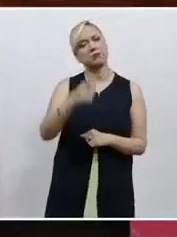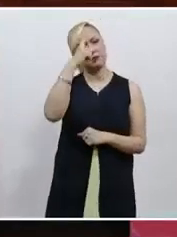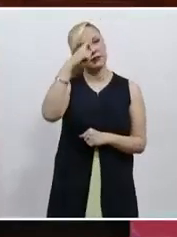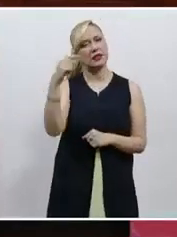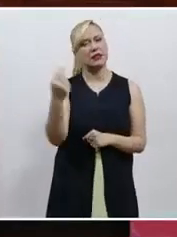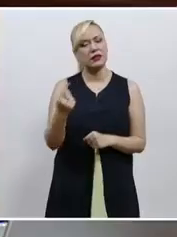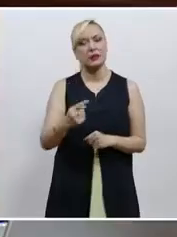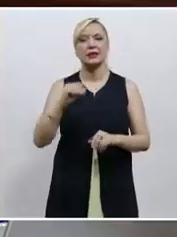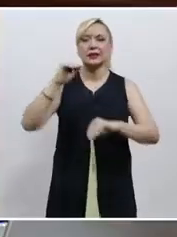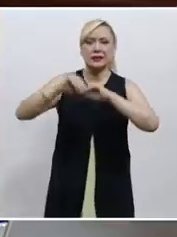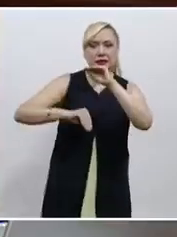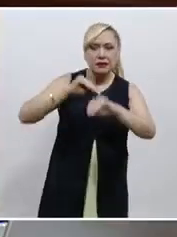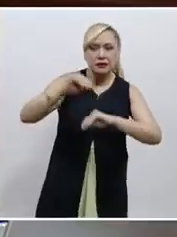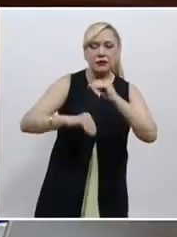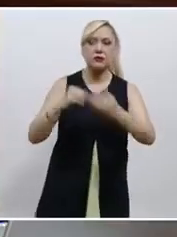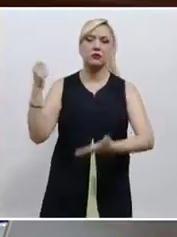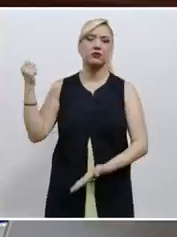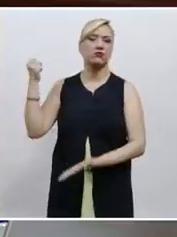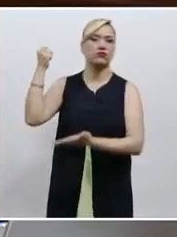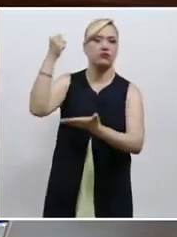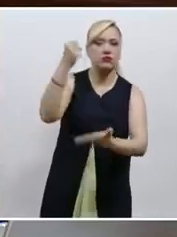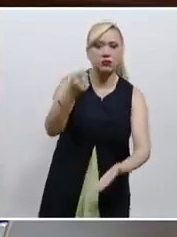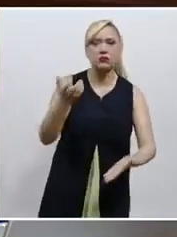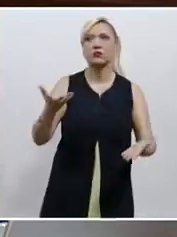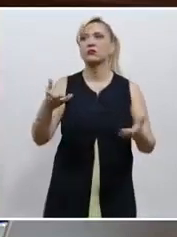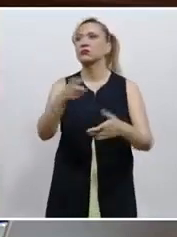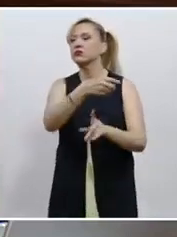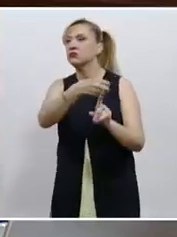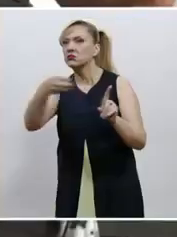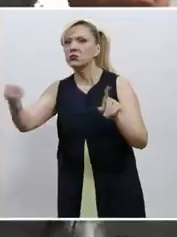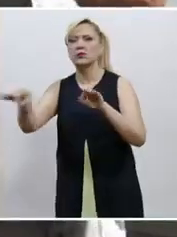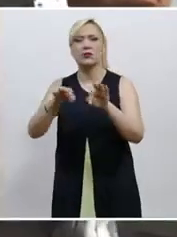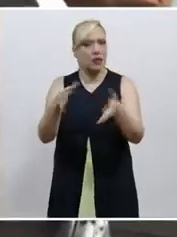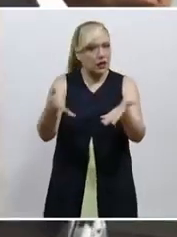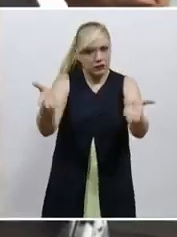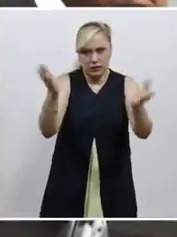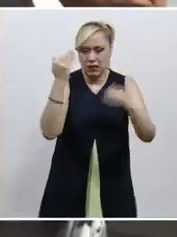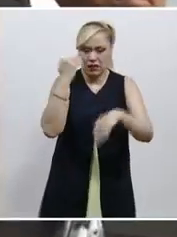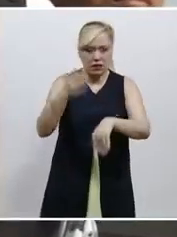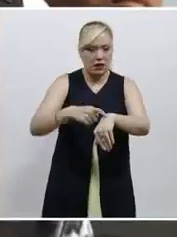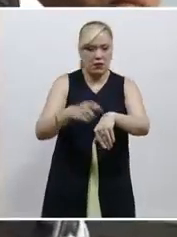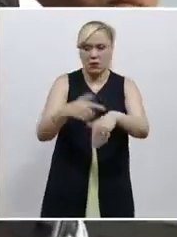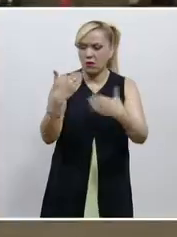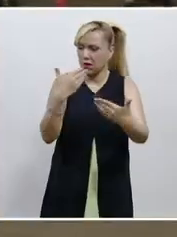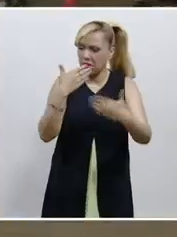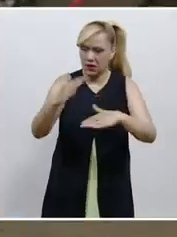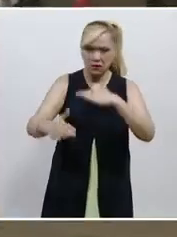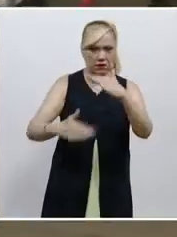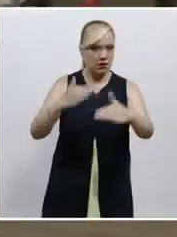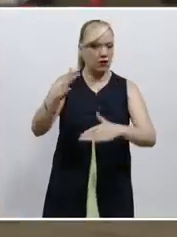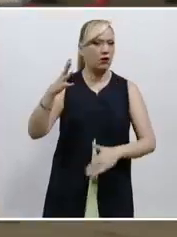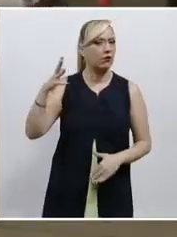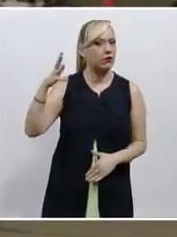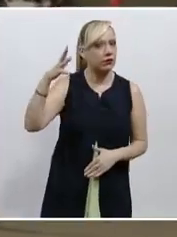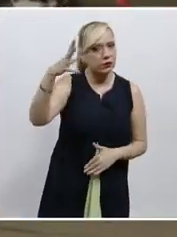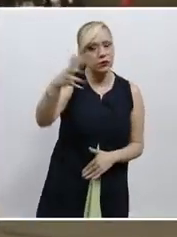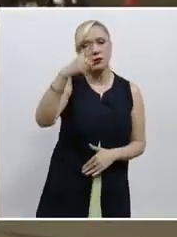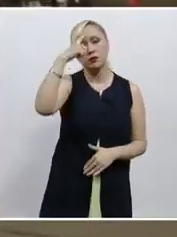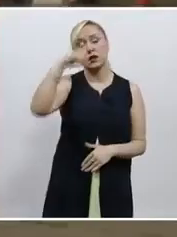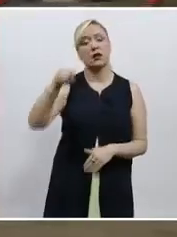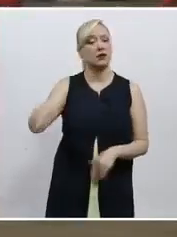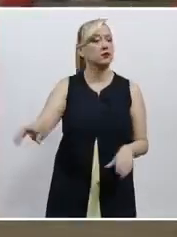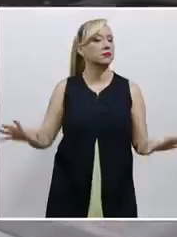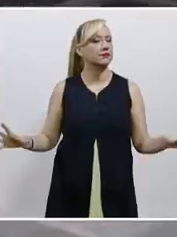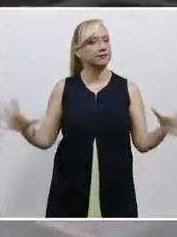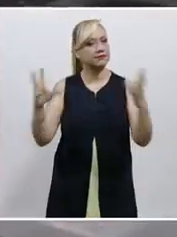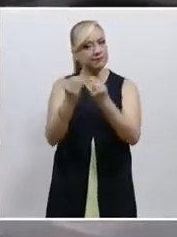realicen las adecuaciones presupuestales y operativas necesarias para el buen funcionamiento de la Guardia Nacional a futuro, cuyo mando se mantendrá en